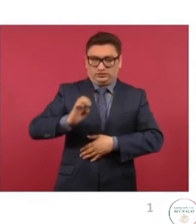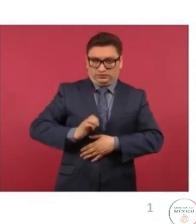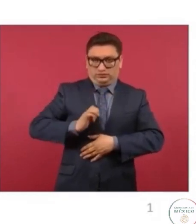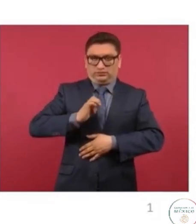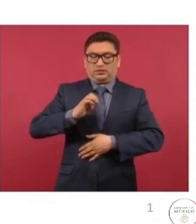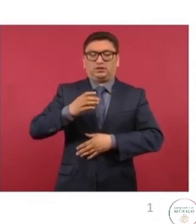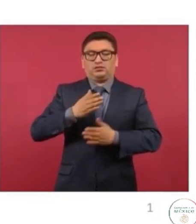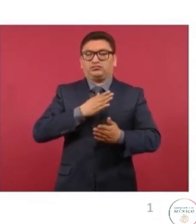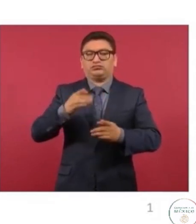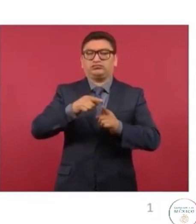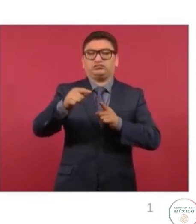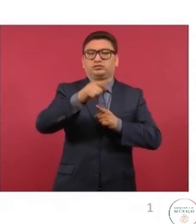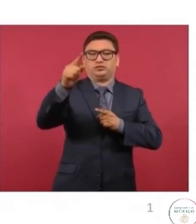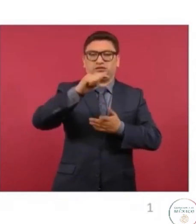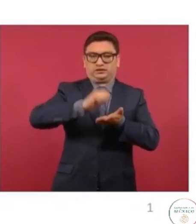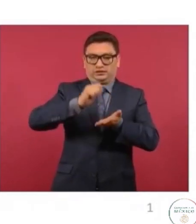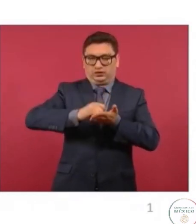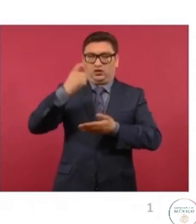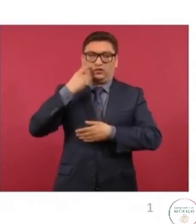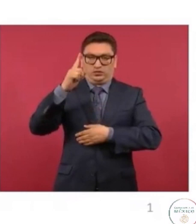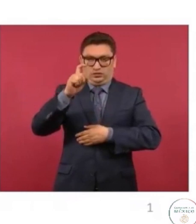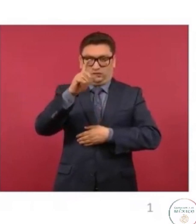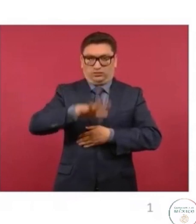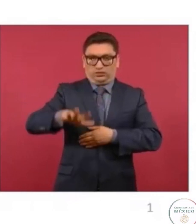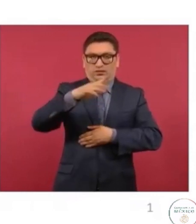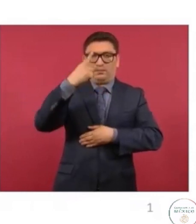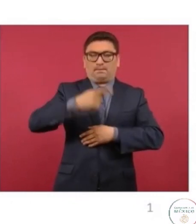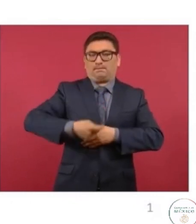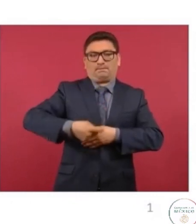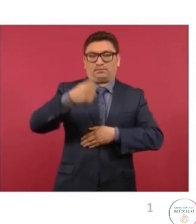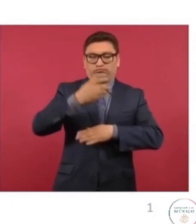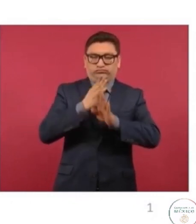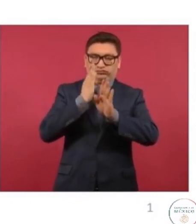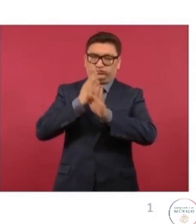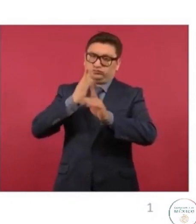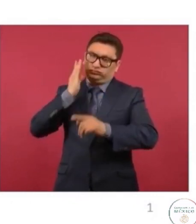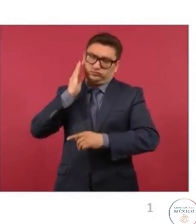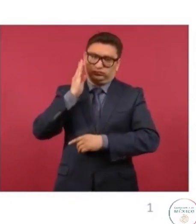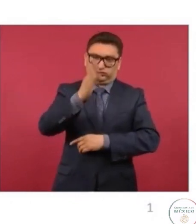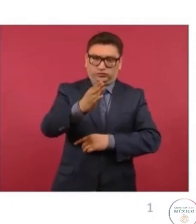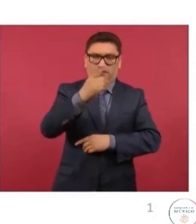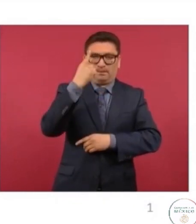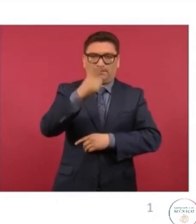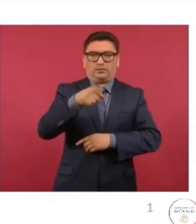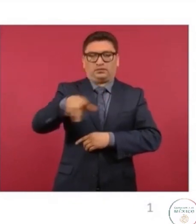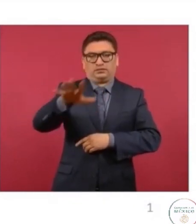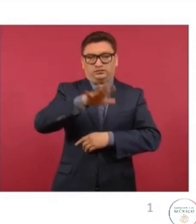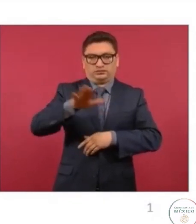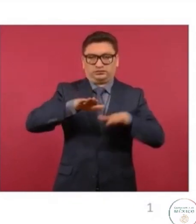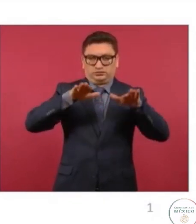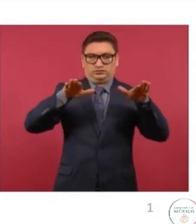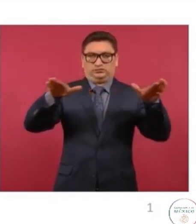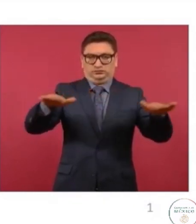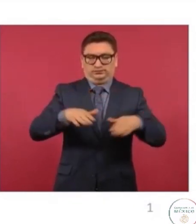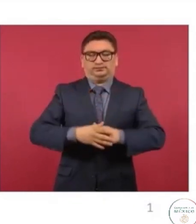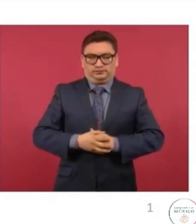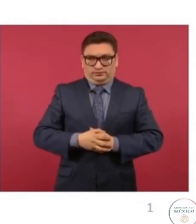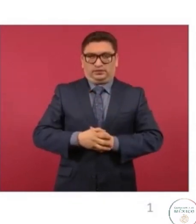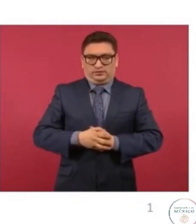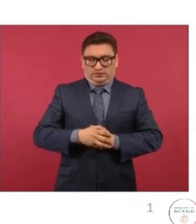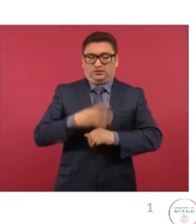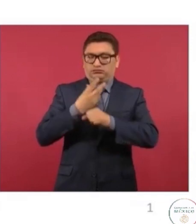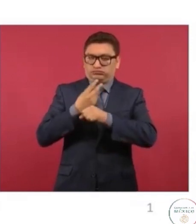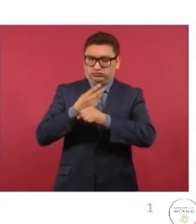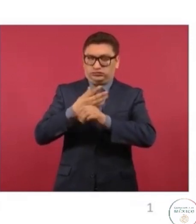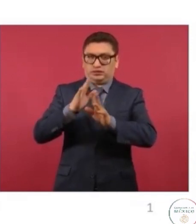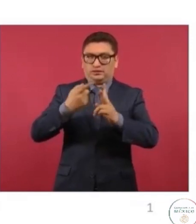de Agua, en Tecámac, para convertirse en el primer transporte masivo en llegar al Aeropuerto Internacional Felipe Ángeles, que inició